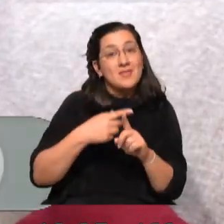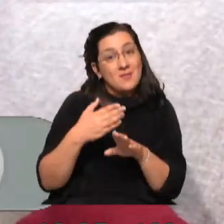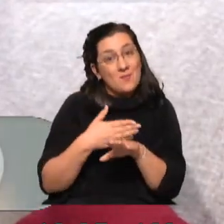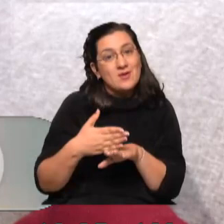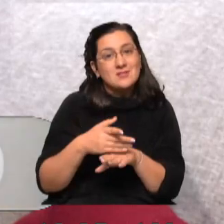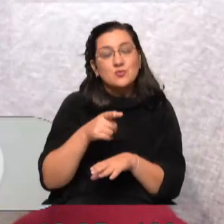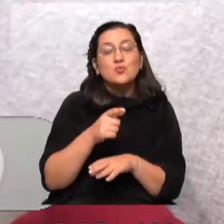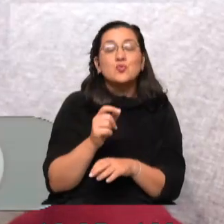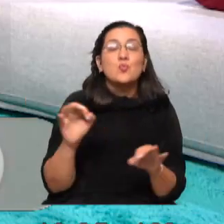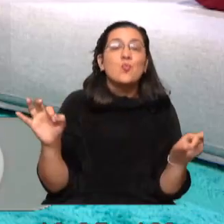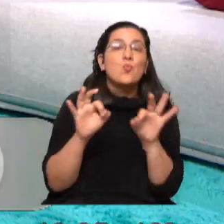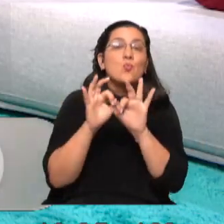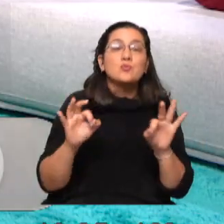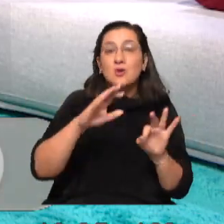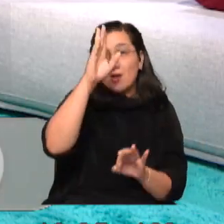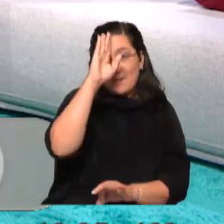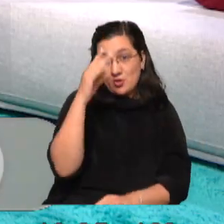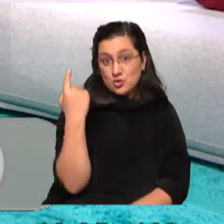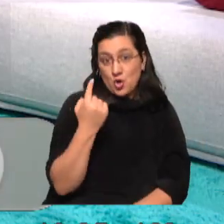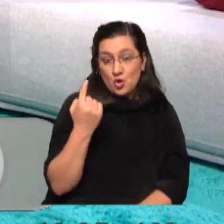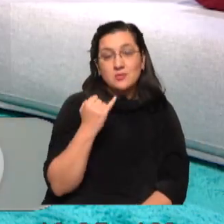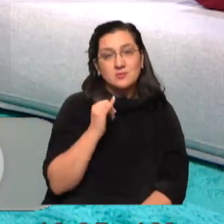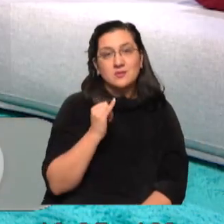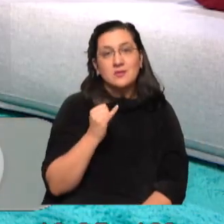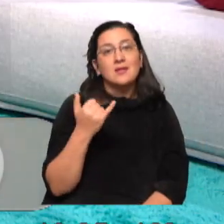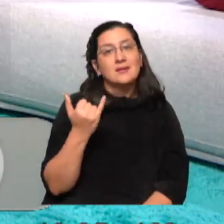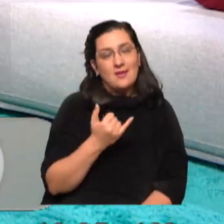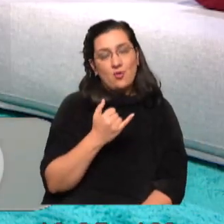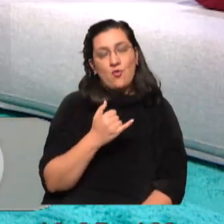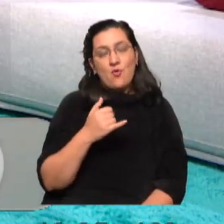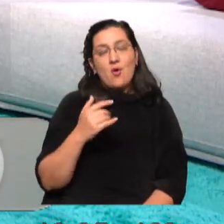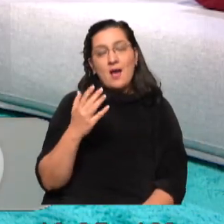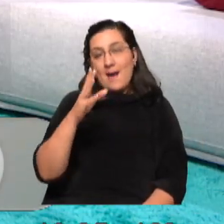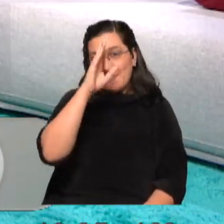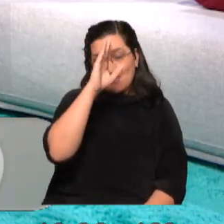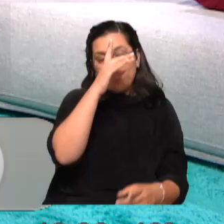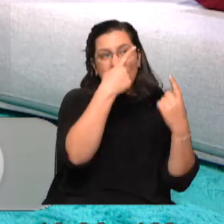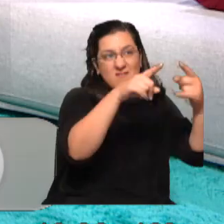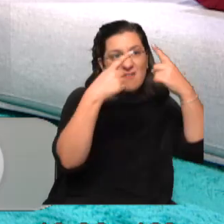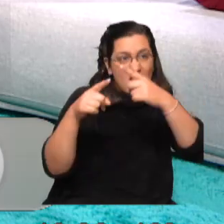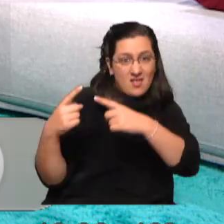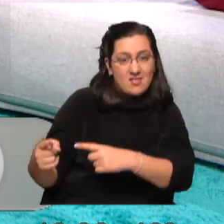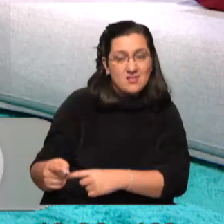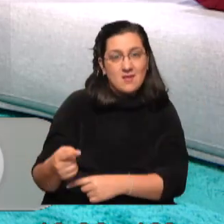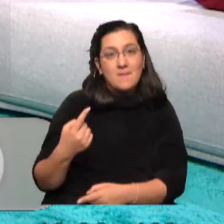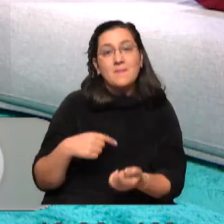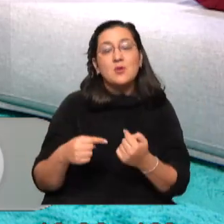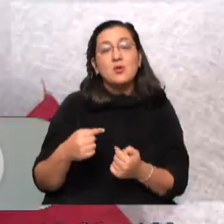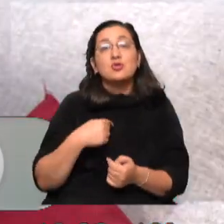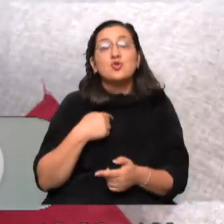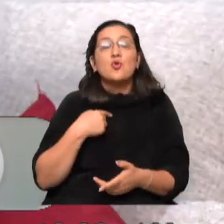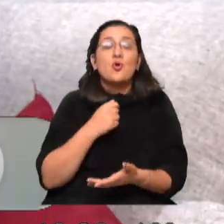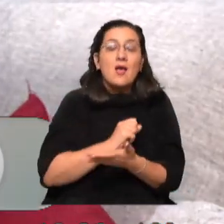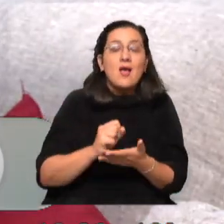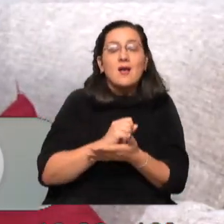músico autodidacta? Sí, sí, principalmente sí. O sea, tengo formación diversa, pero a lo que hago, digamos que es hacer